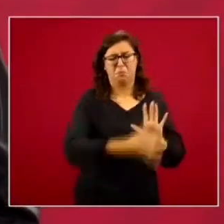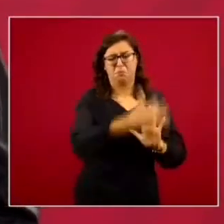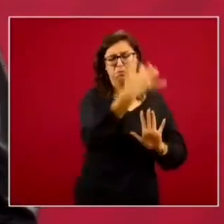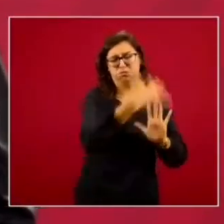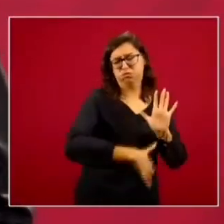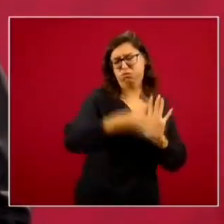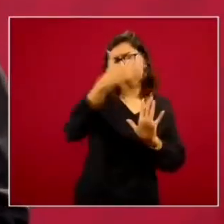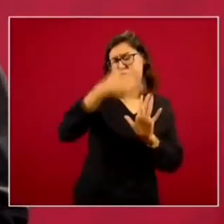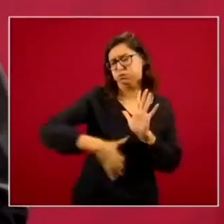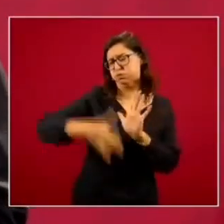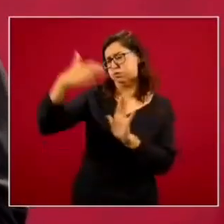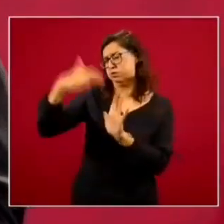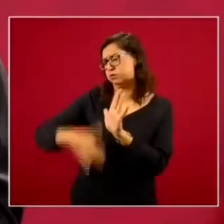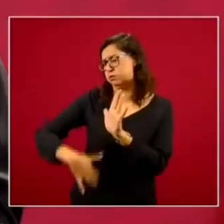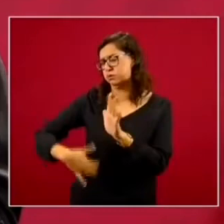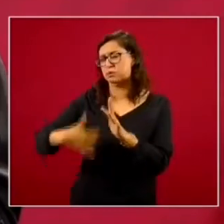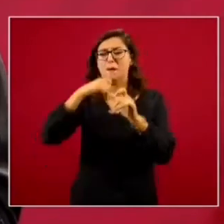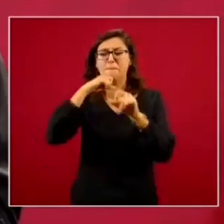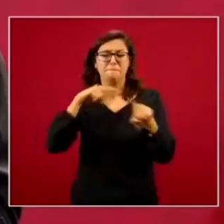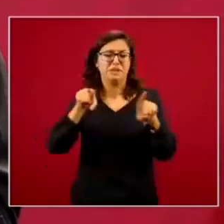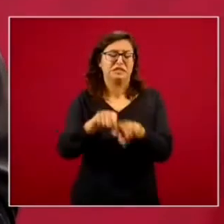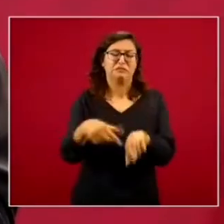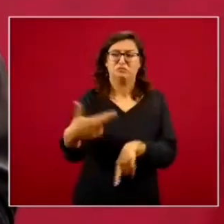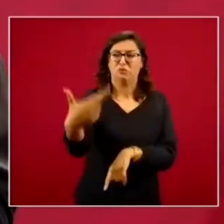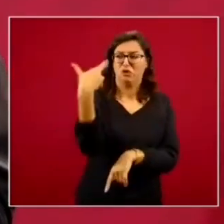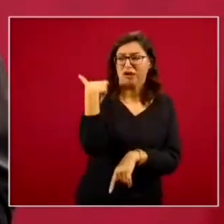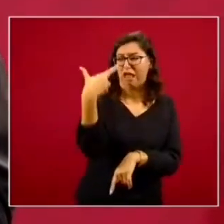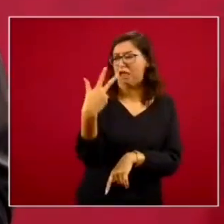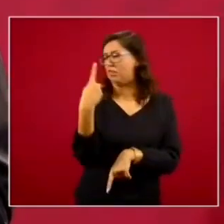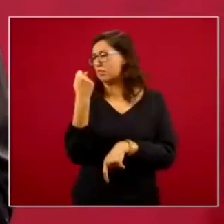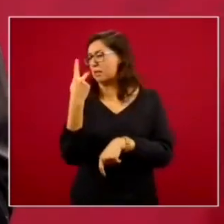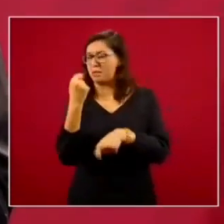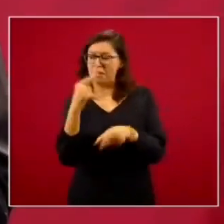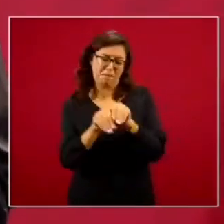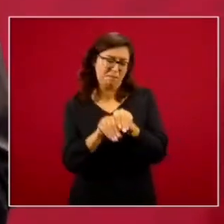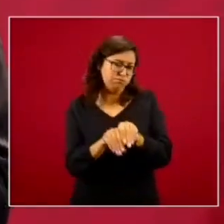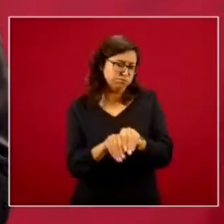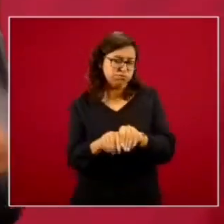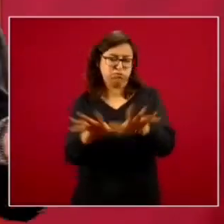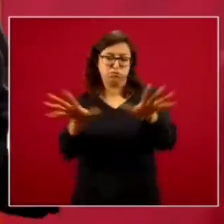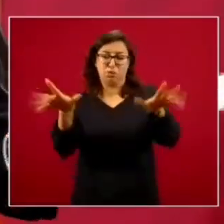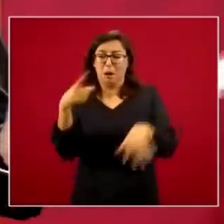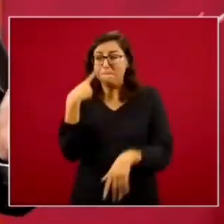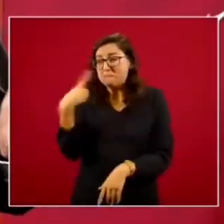los programas de radio y las televisoras. Y no, no.